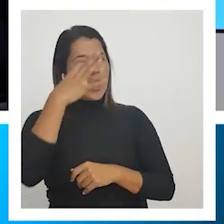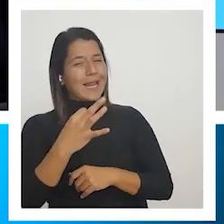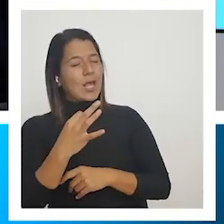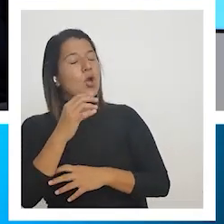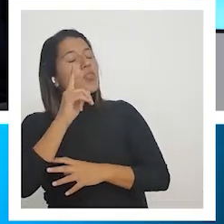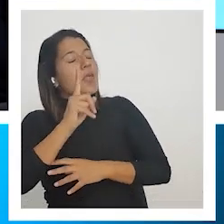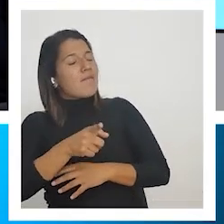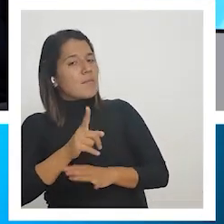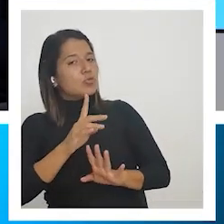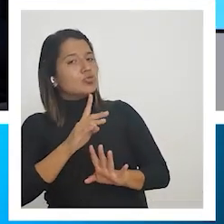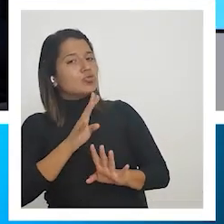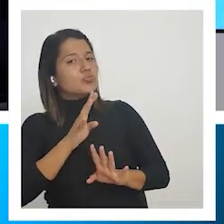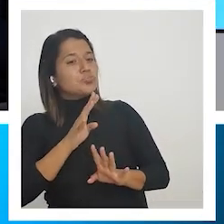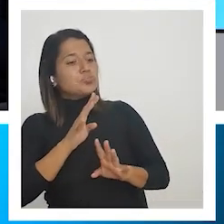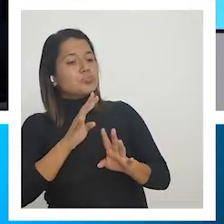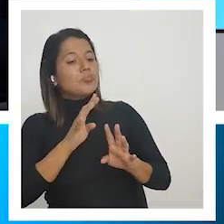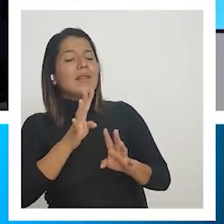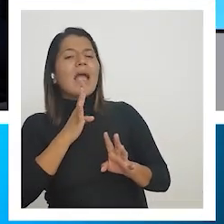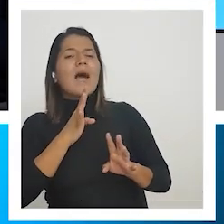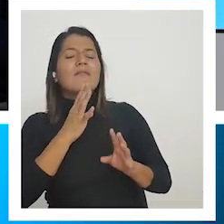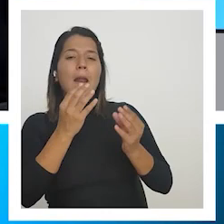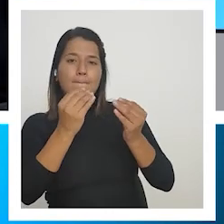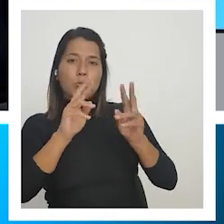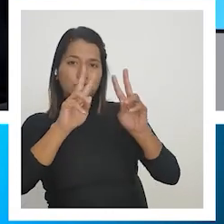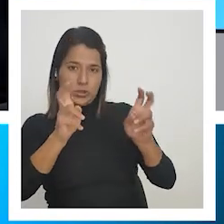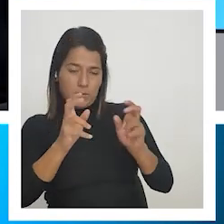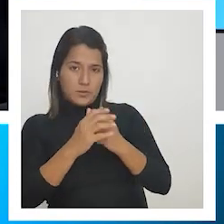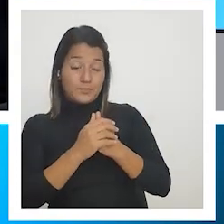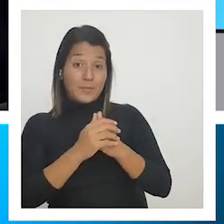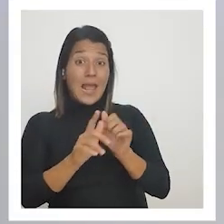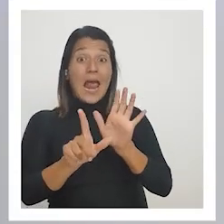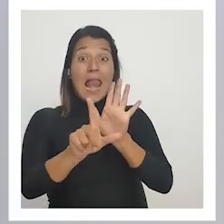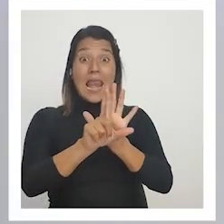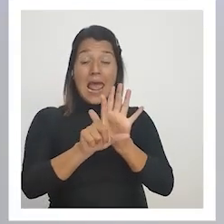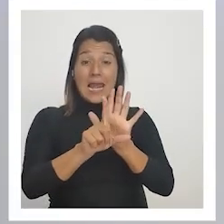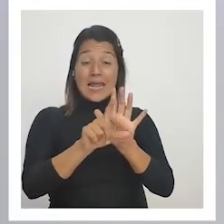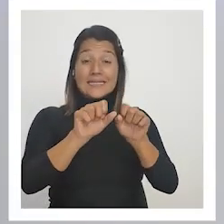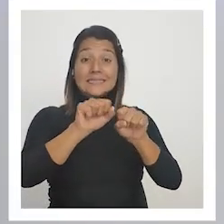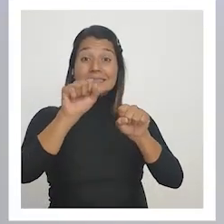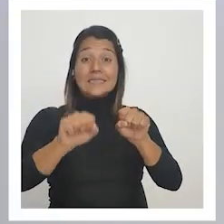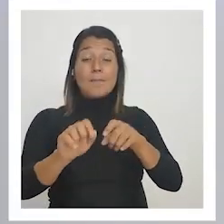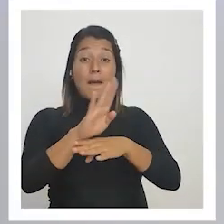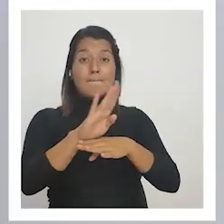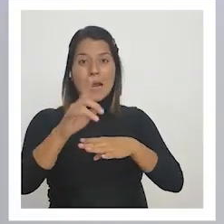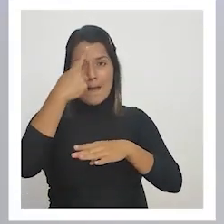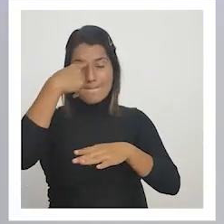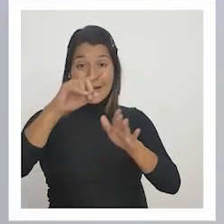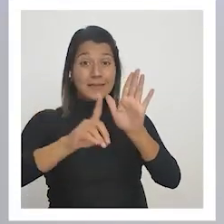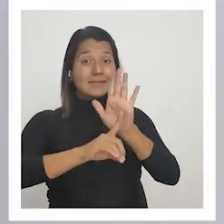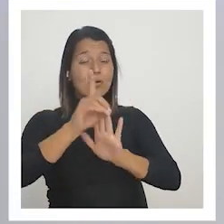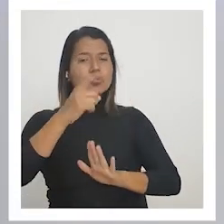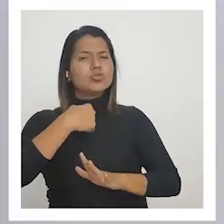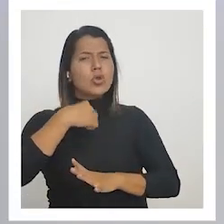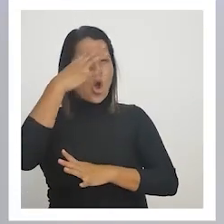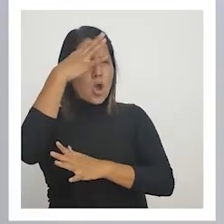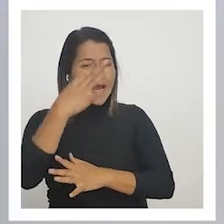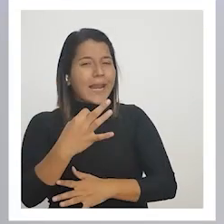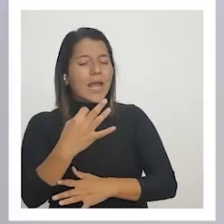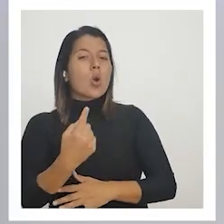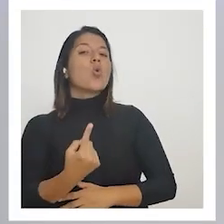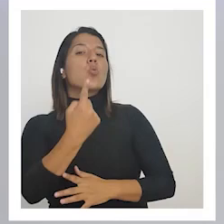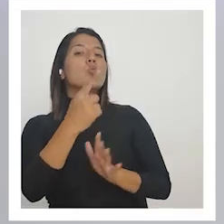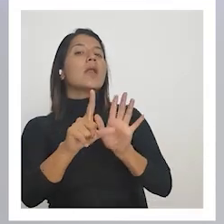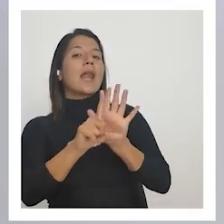de vista del marco de la ley del Sistema de Banca para el Desarrollo, yo creo que fue una ley que logró incorporar una